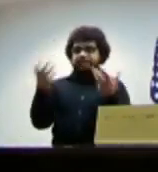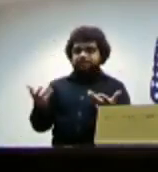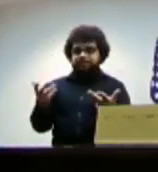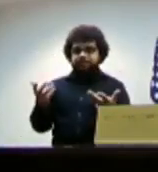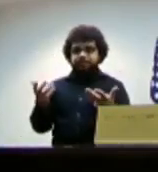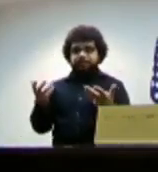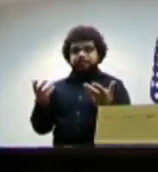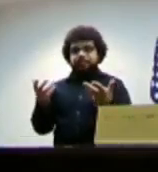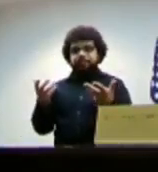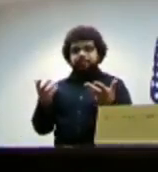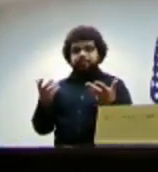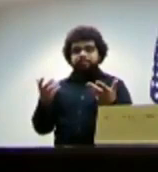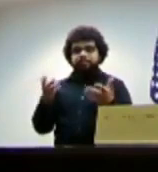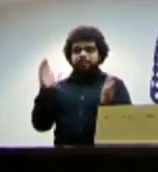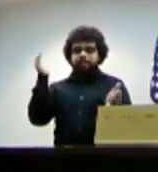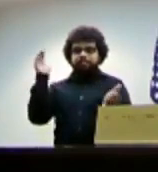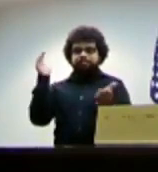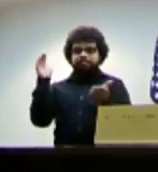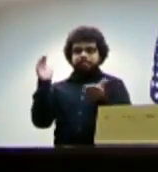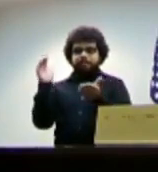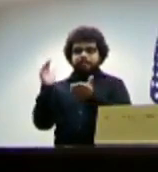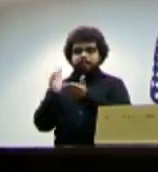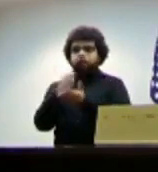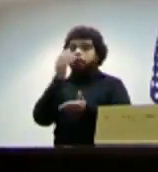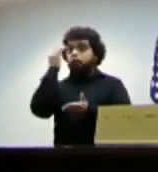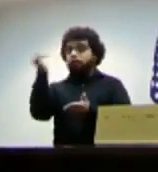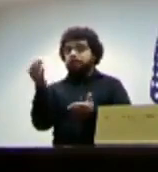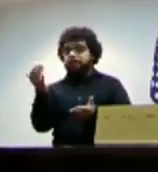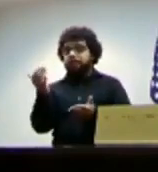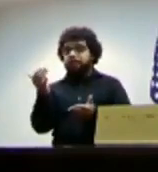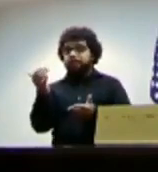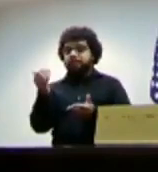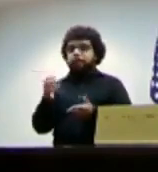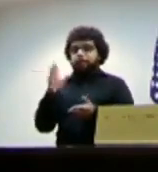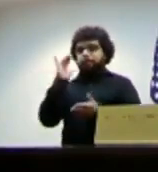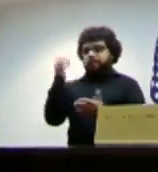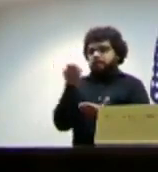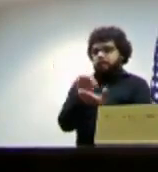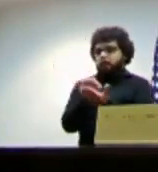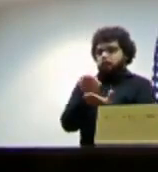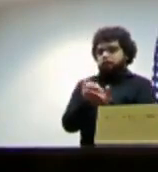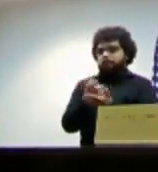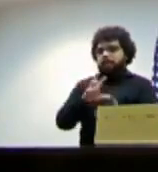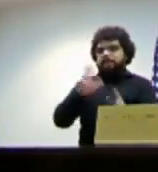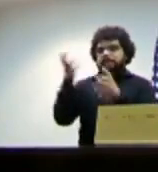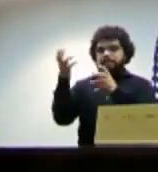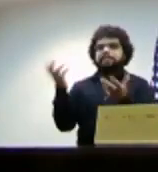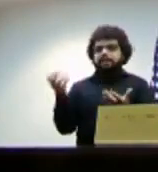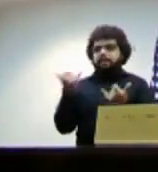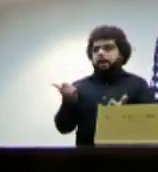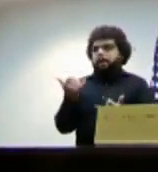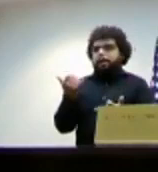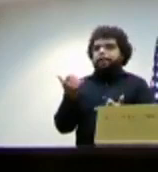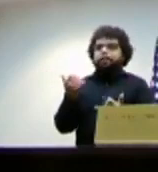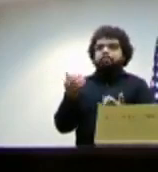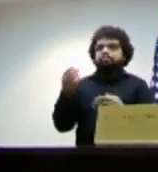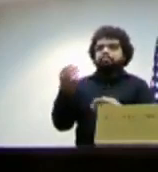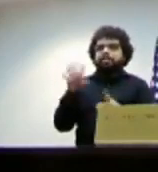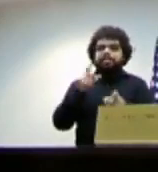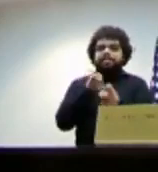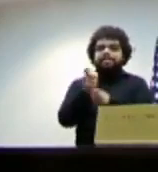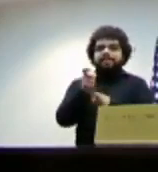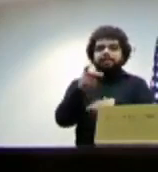viene descendiendo a causa de la recesión económica que está atravesando la isla. Ok, cuando